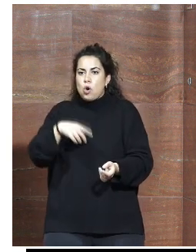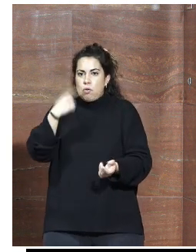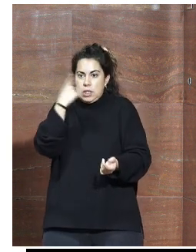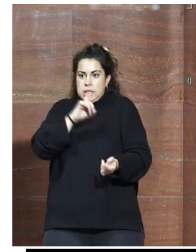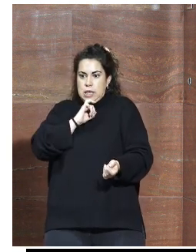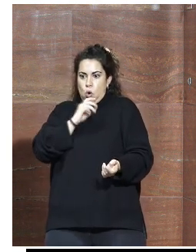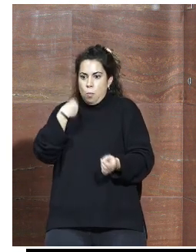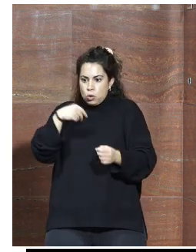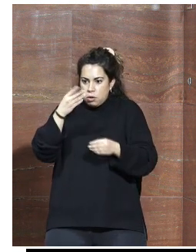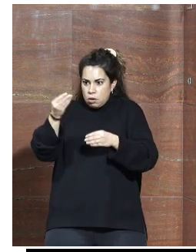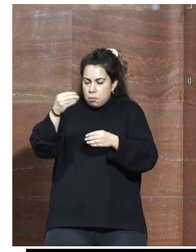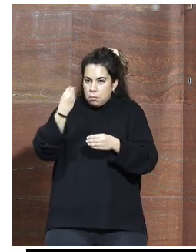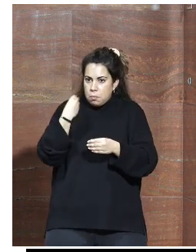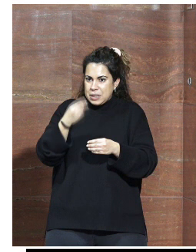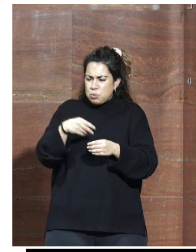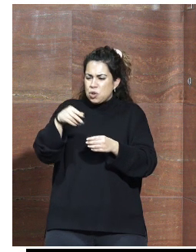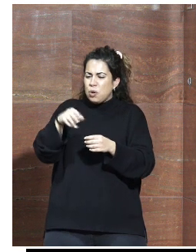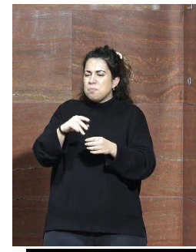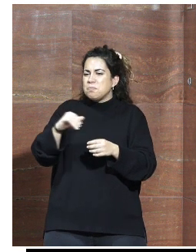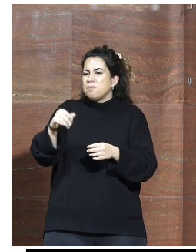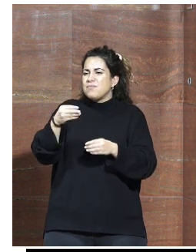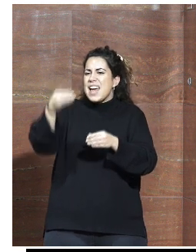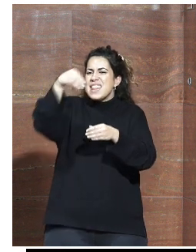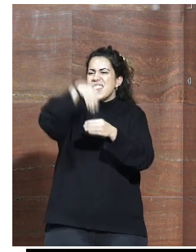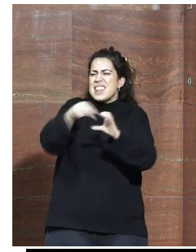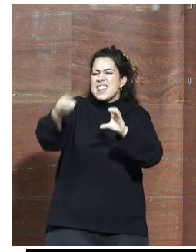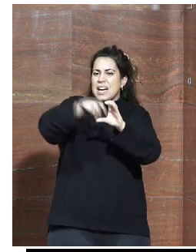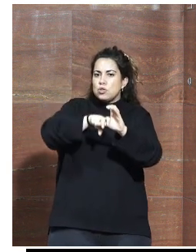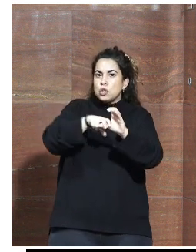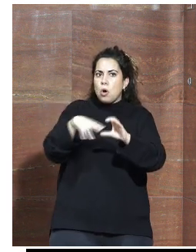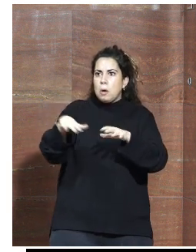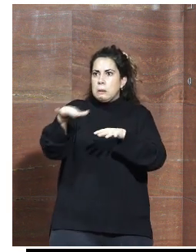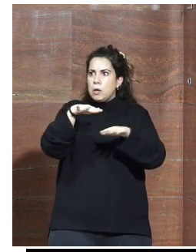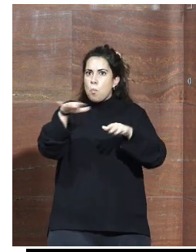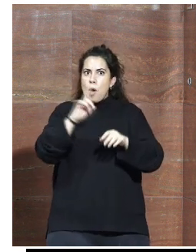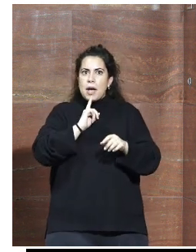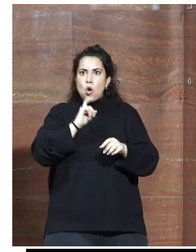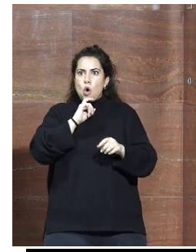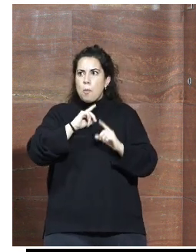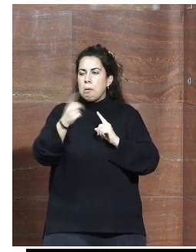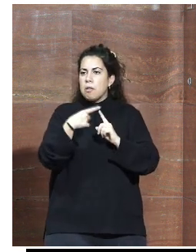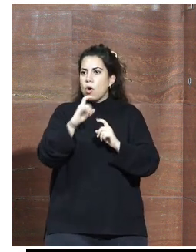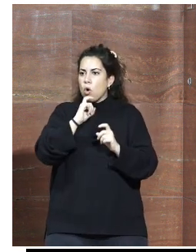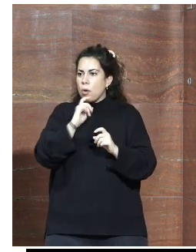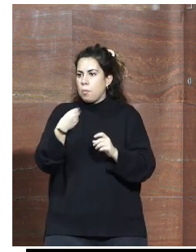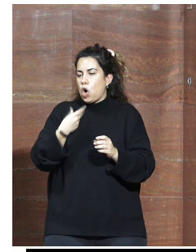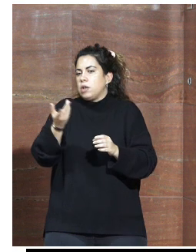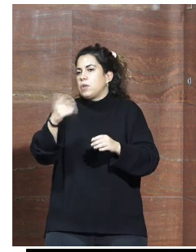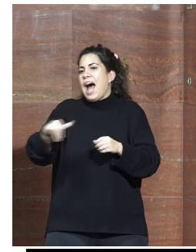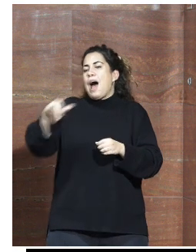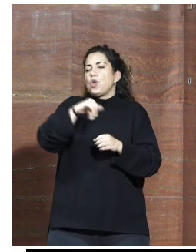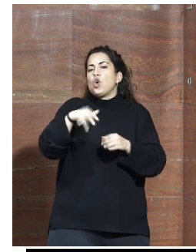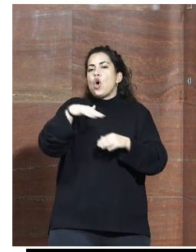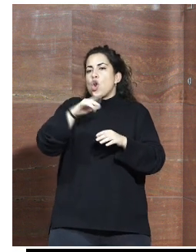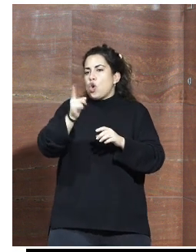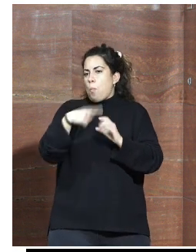me oriento dentro del vehículo? Hombre, en un avión no me muevo, pero sí está bien estar un poquito orientado, ¿no? Bueno,